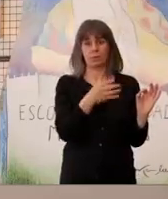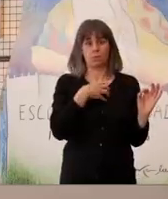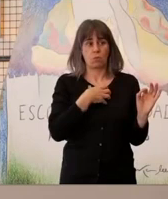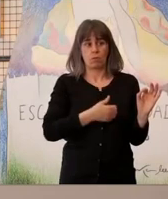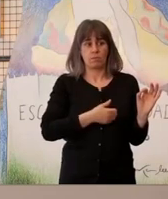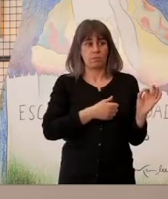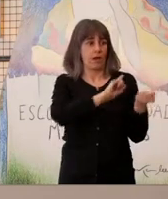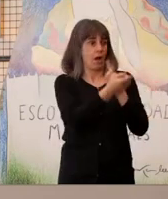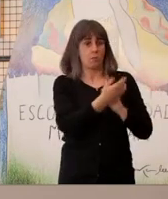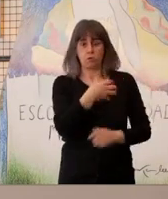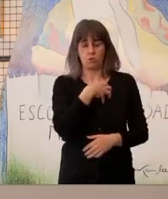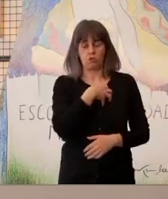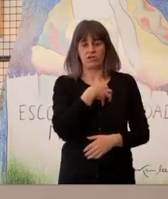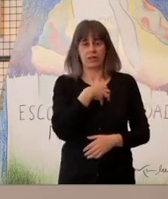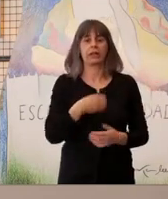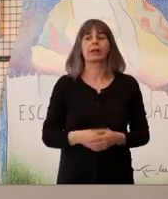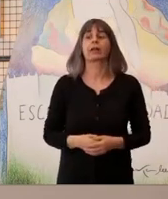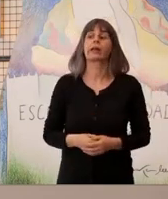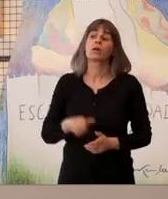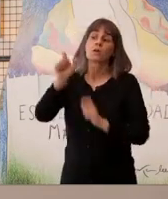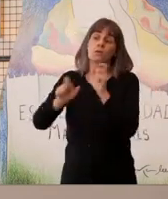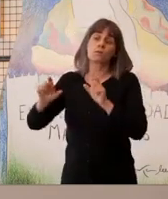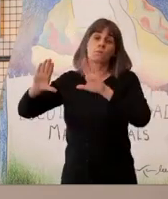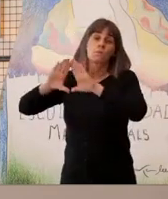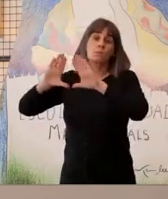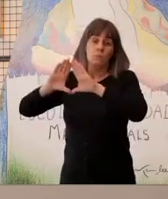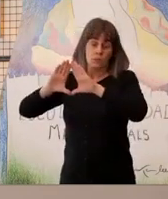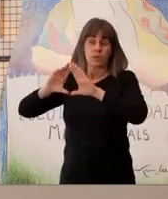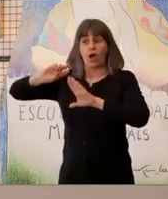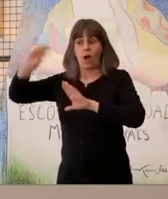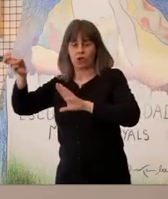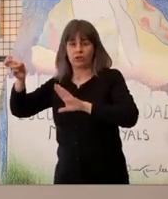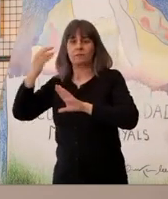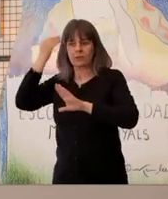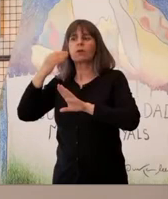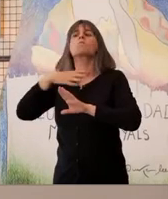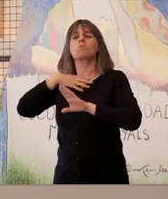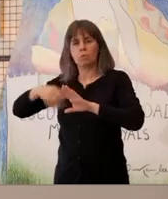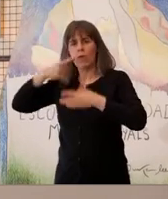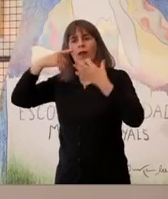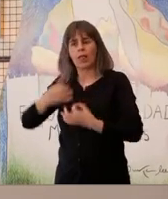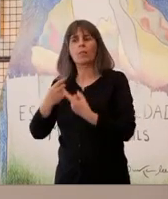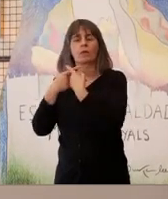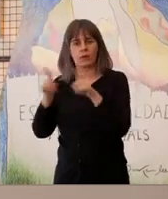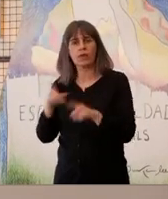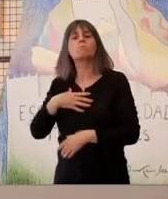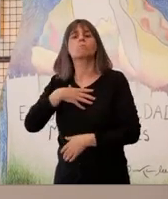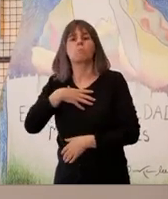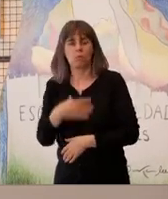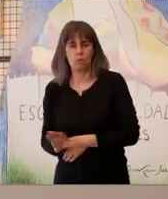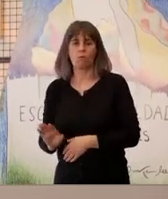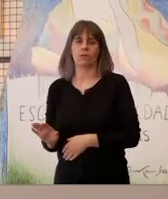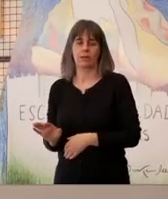de otra manera y otras pensamos que la realidad puede ser de otra manera simplemente teniendo